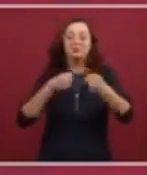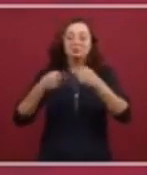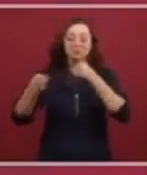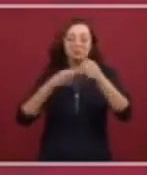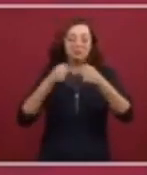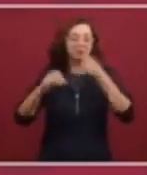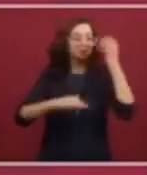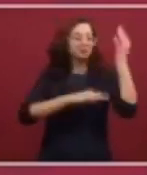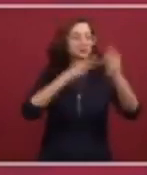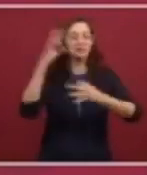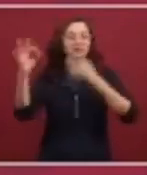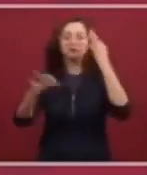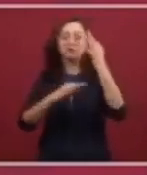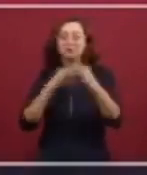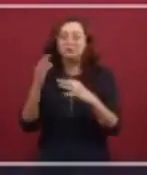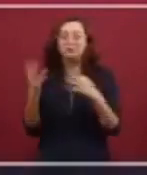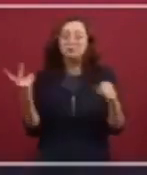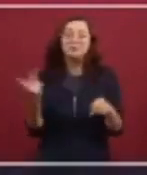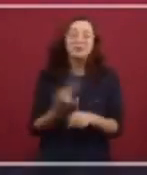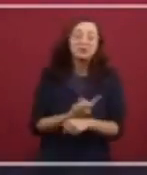cuál fue la historia